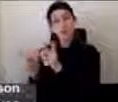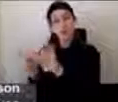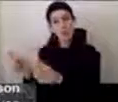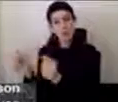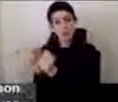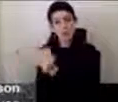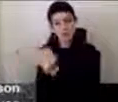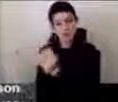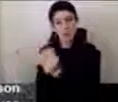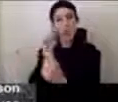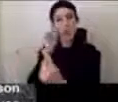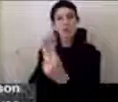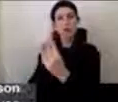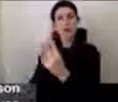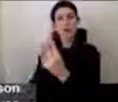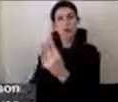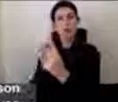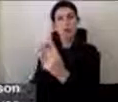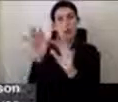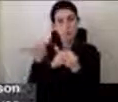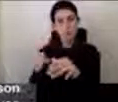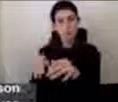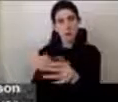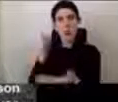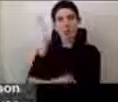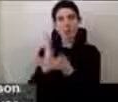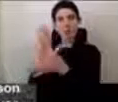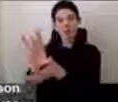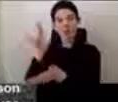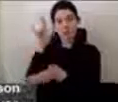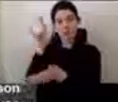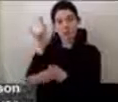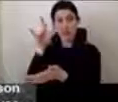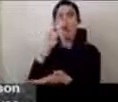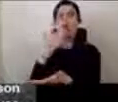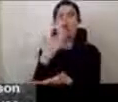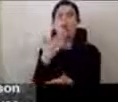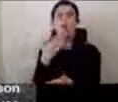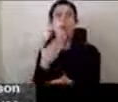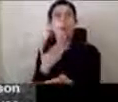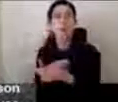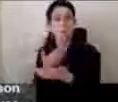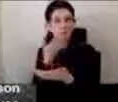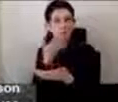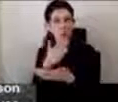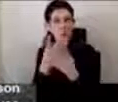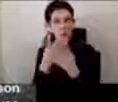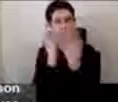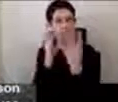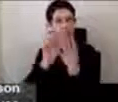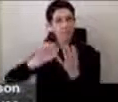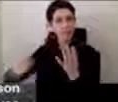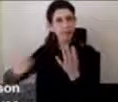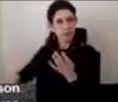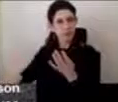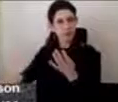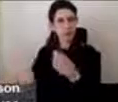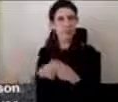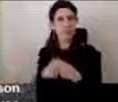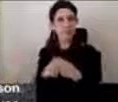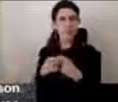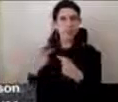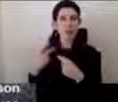común, decidir al determinar en qué momento es mejor descartarme de una carta, valorar al